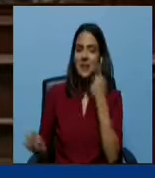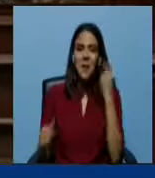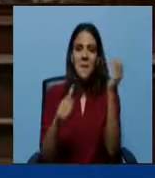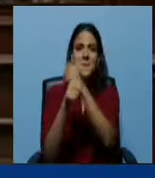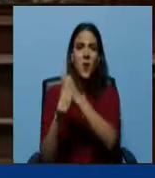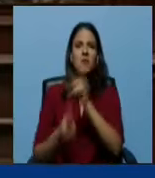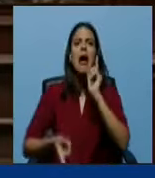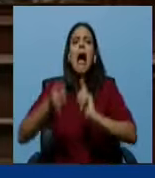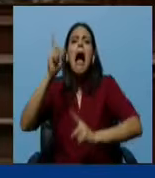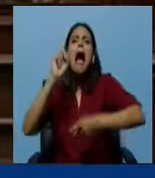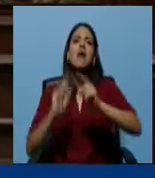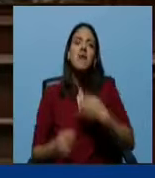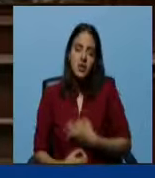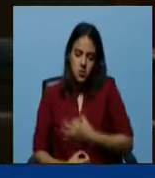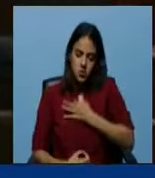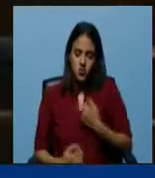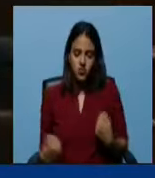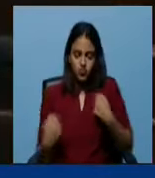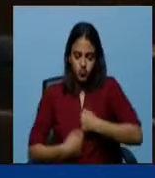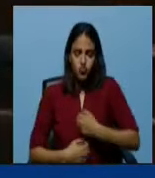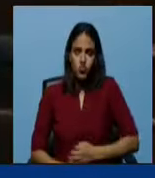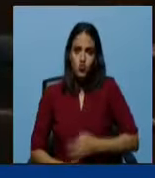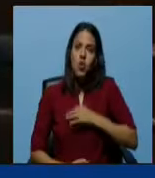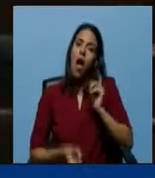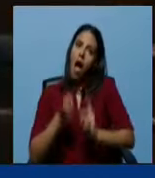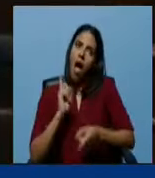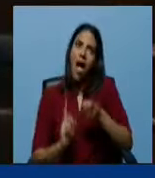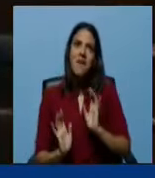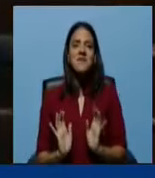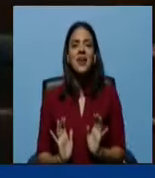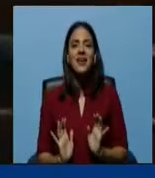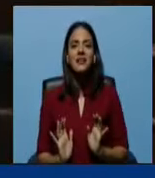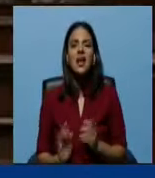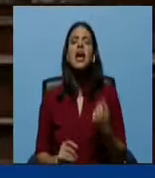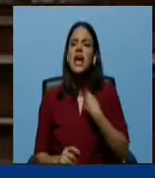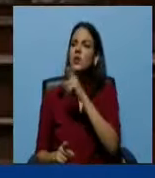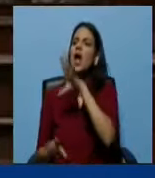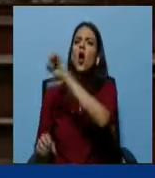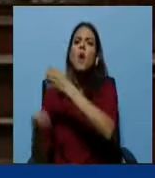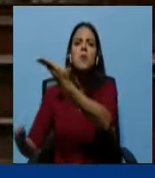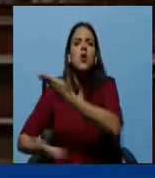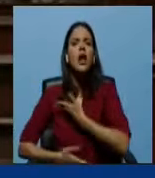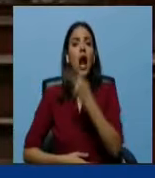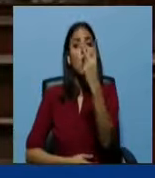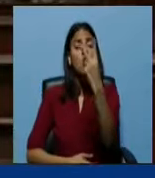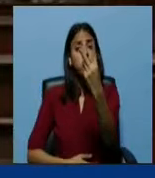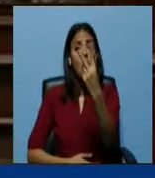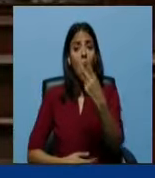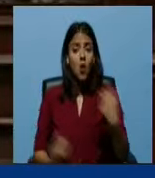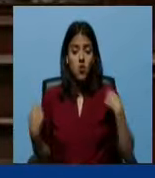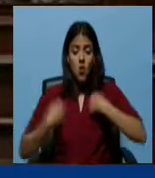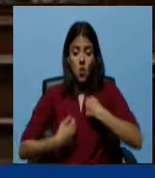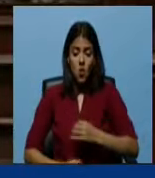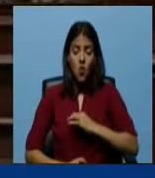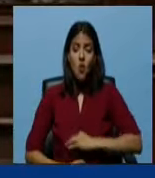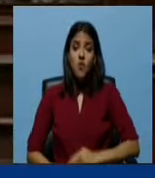De vez en cuando uno pone su flucecito, ¿verdad? Y me compró 2 fluces por el precio de 1. Mi hermana